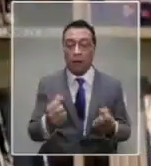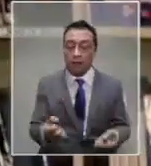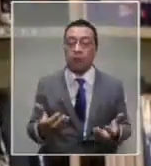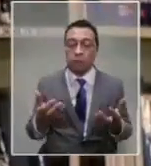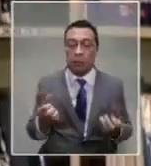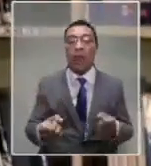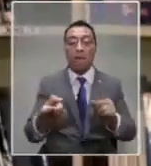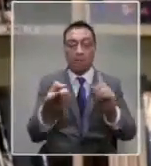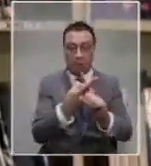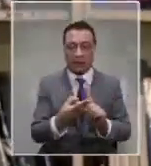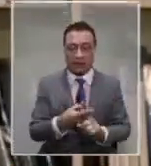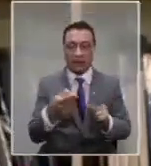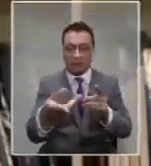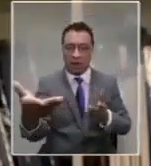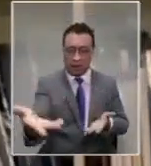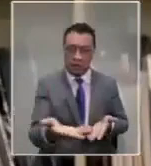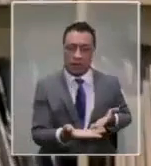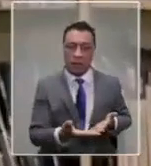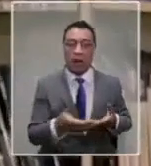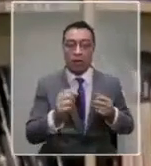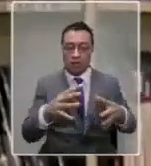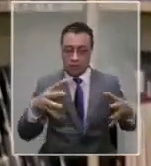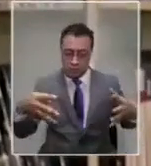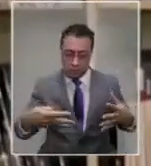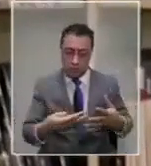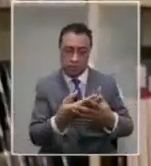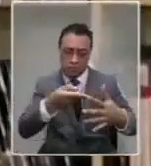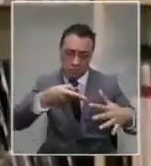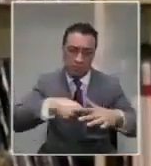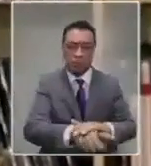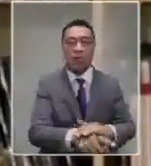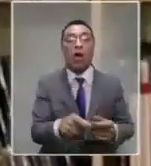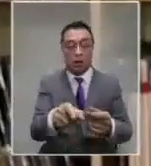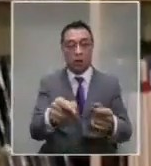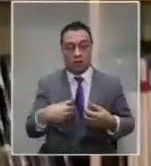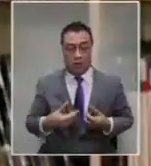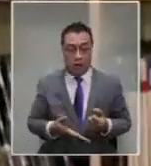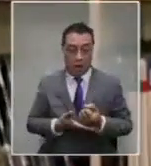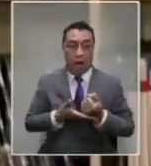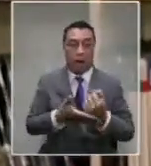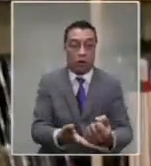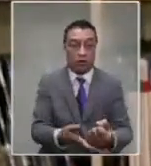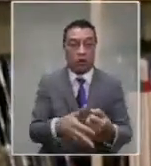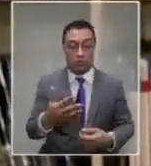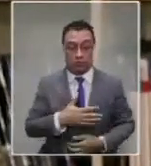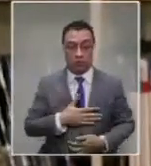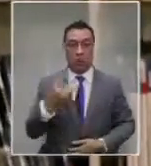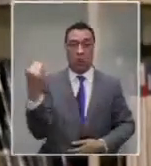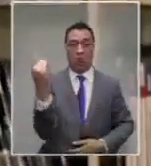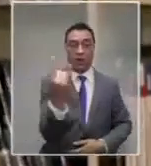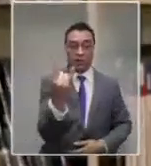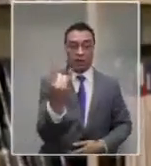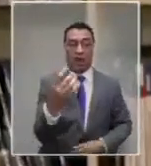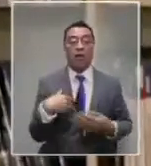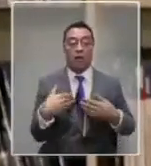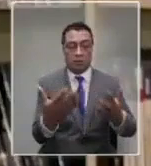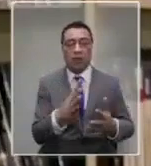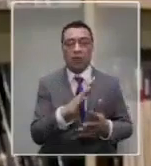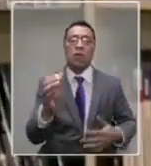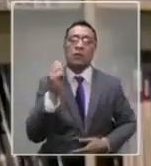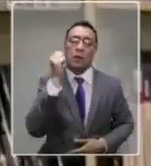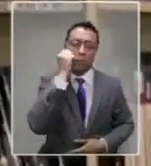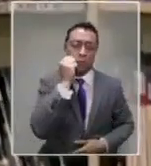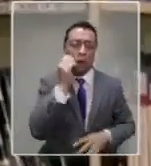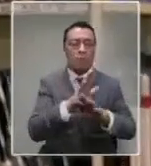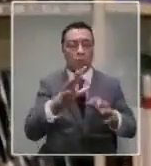a participar de él, a involucrarse. Este es un aporte que hacemos nosotros como universidad, que lo hacemos con mucho